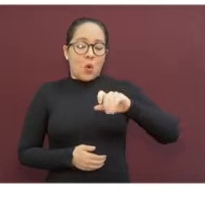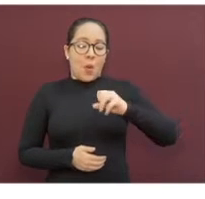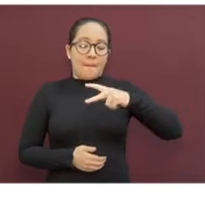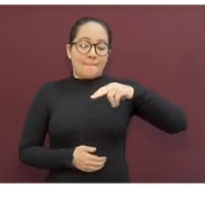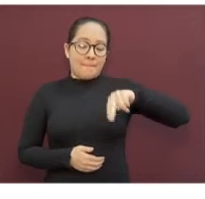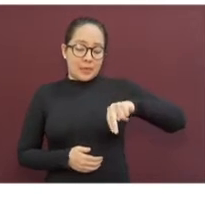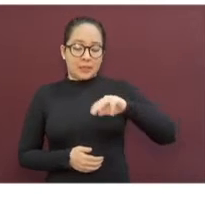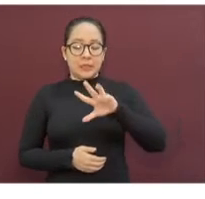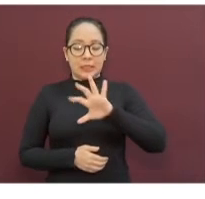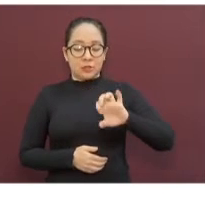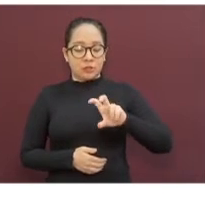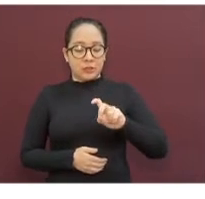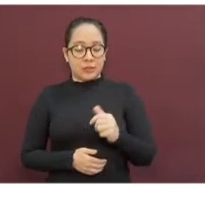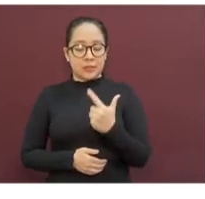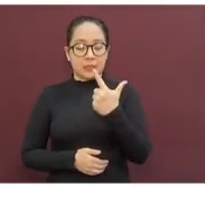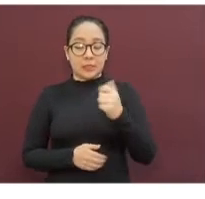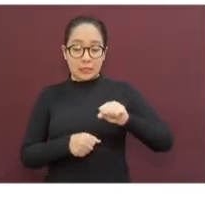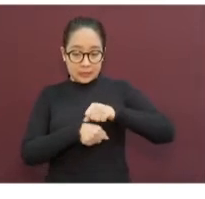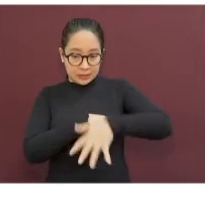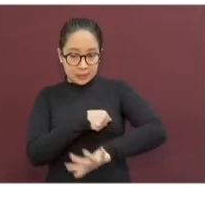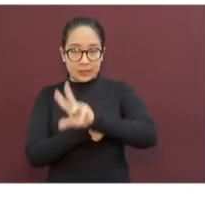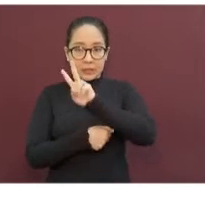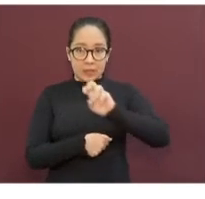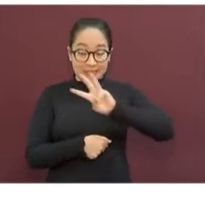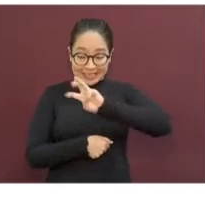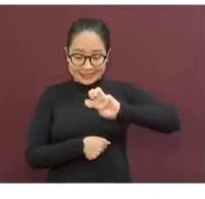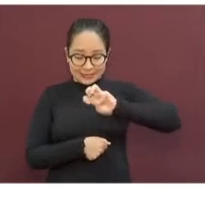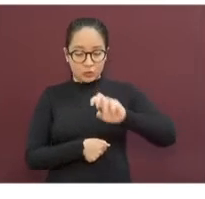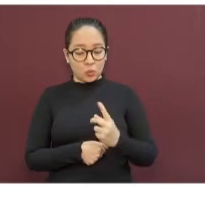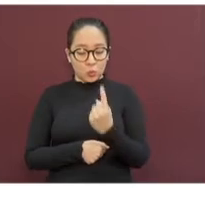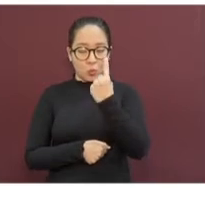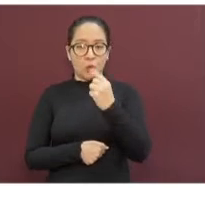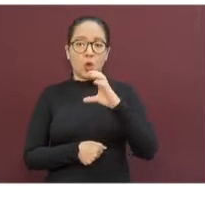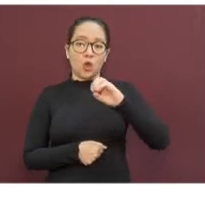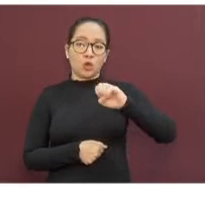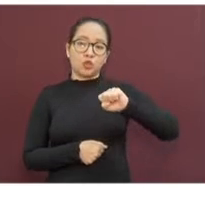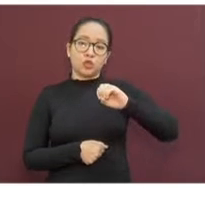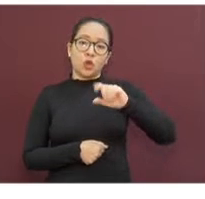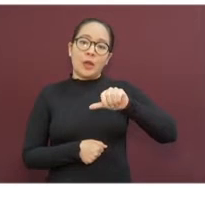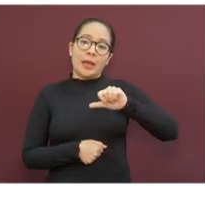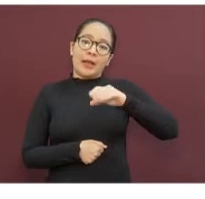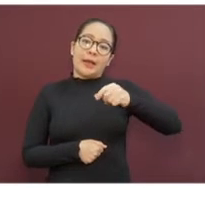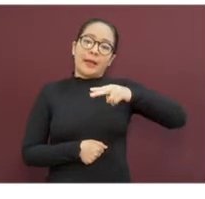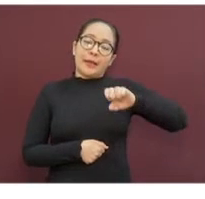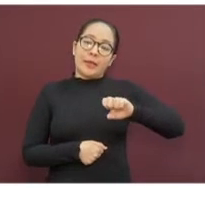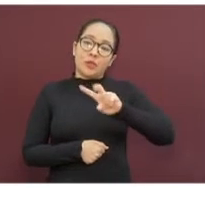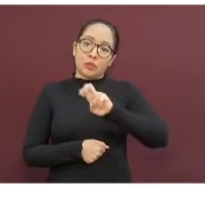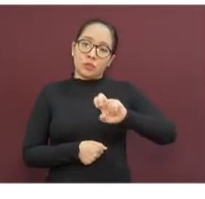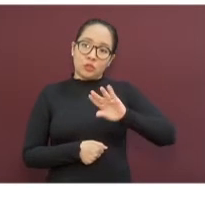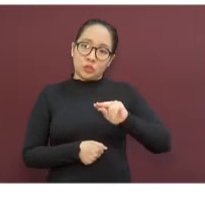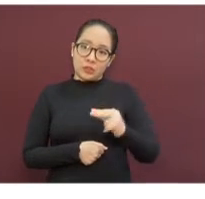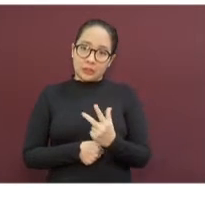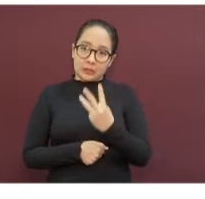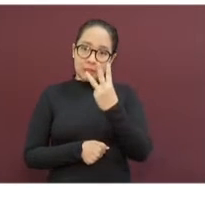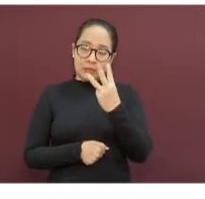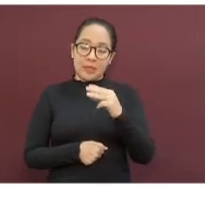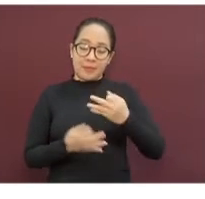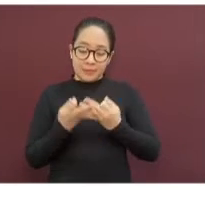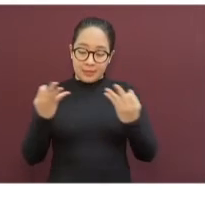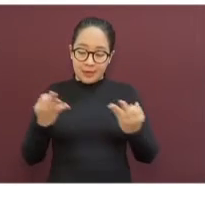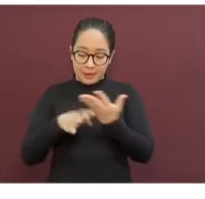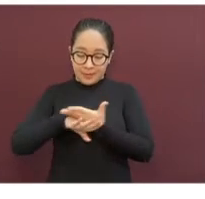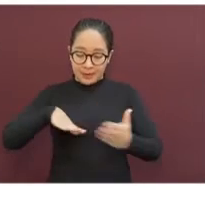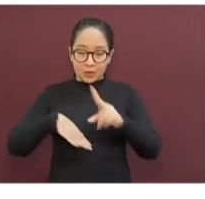537 san andrés tuxtla 301 cosoleacaque con 283 y tierra blanca con